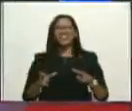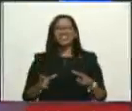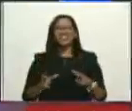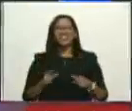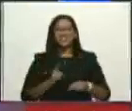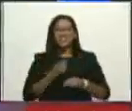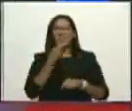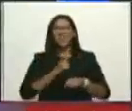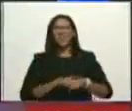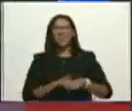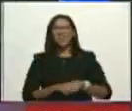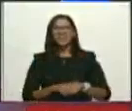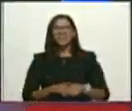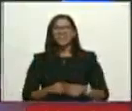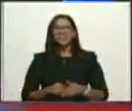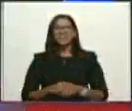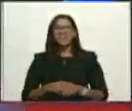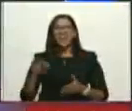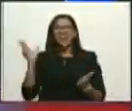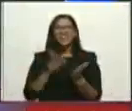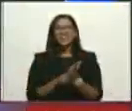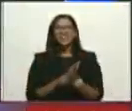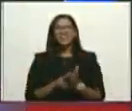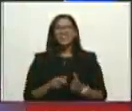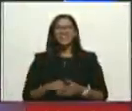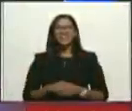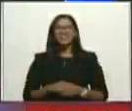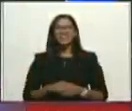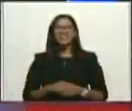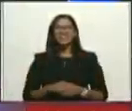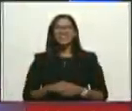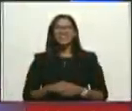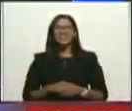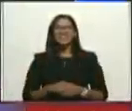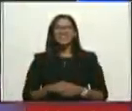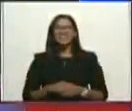hora? Sí. ¿Aprobado? Aprobado.